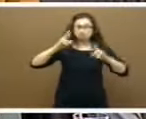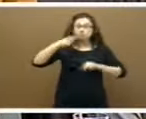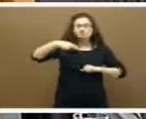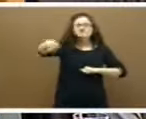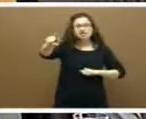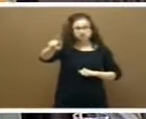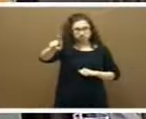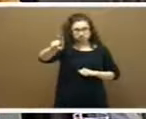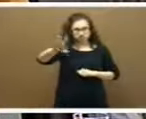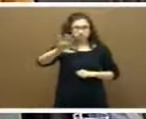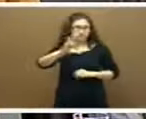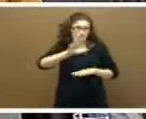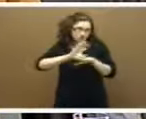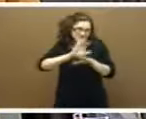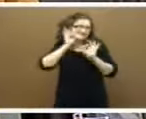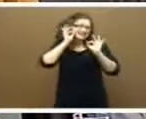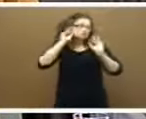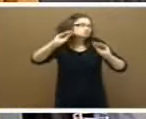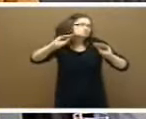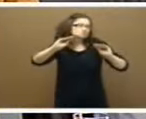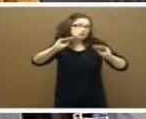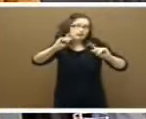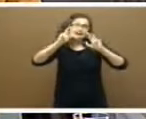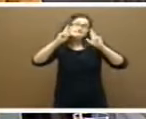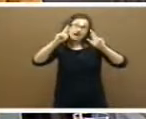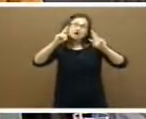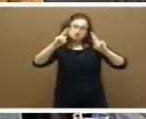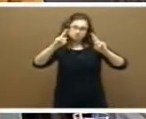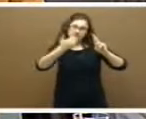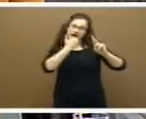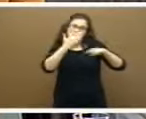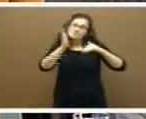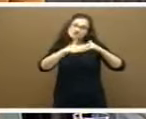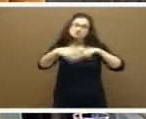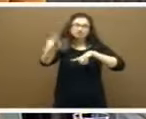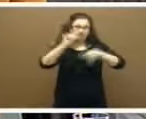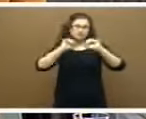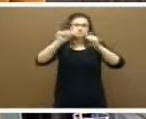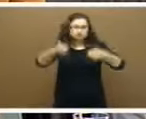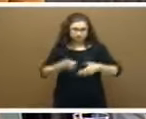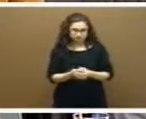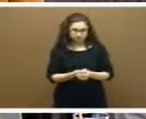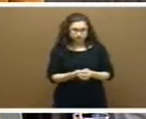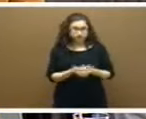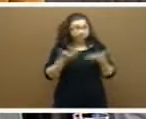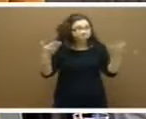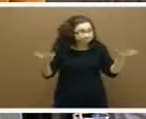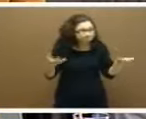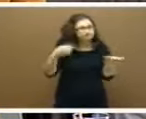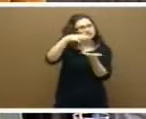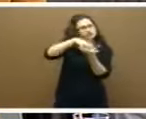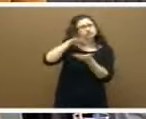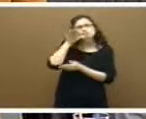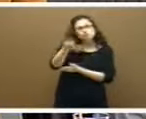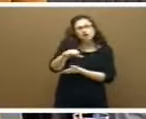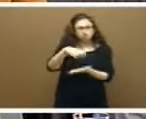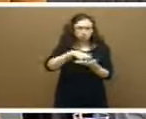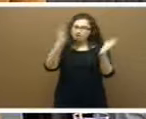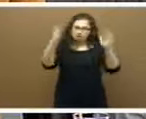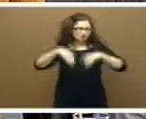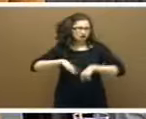su consejería, que su equipo, empiece a tomar una serie de decisiones. Los centros rurales, sin duda, son los